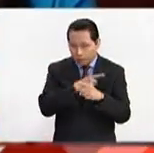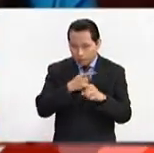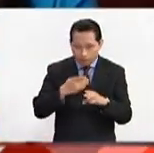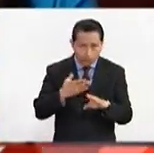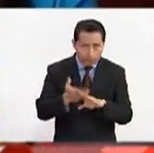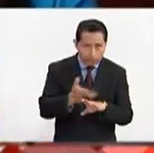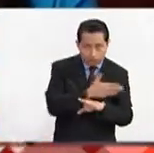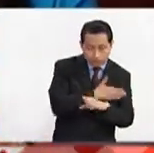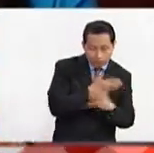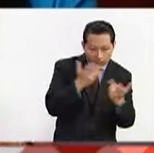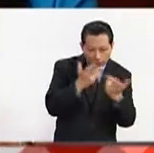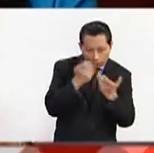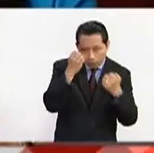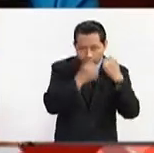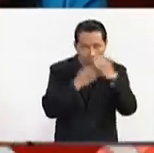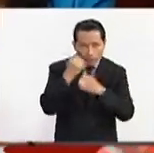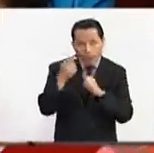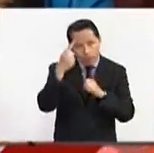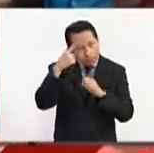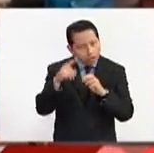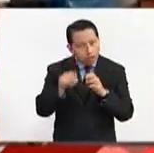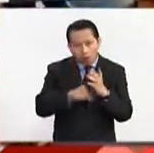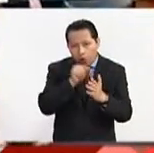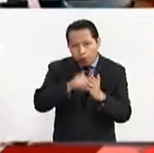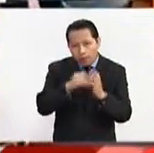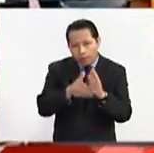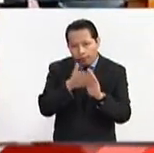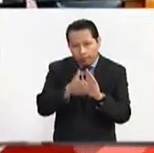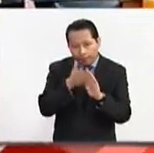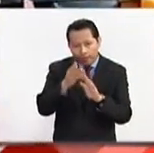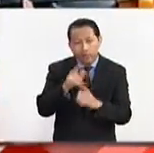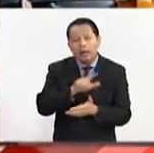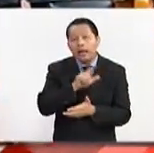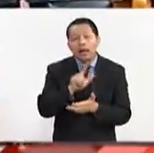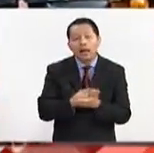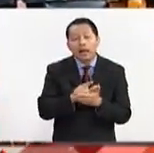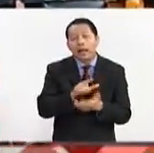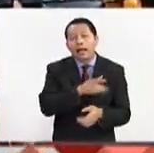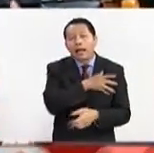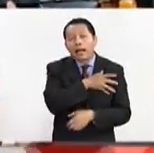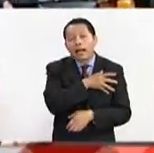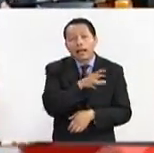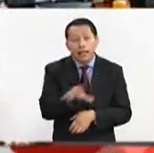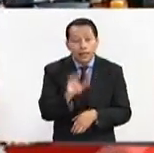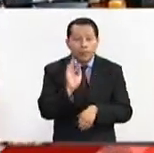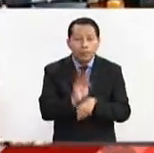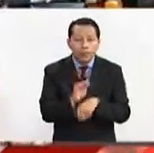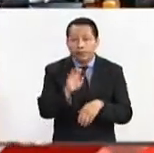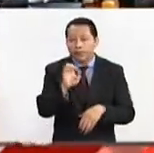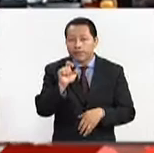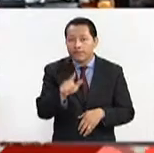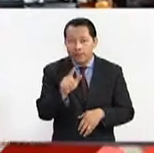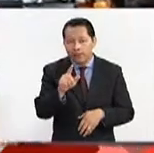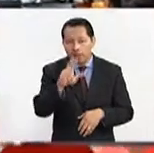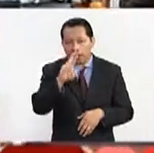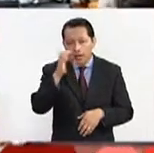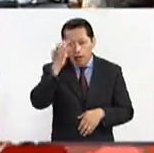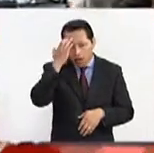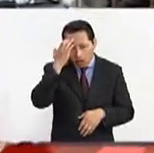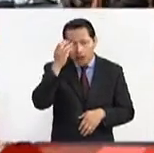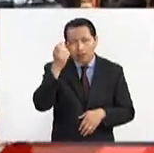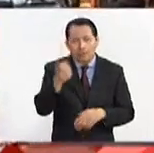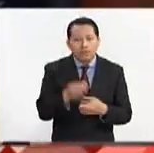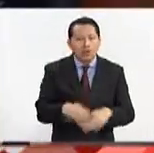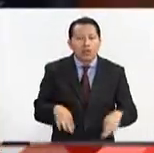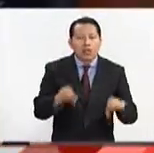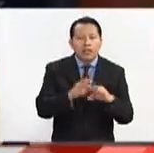preverse para construir en determinadas zonas. Nuestra Ley General de Protección Civil reconoce esta importancia